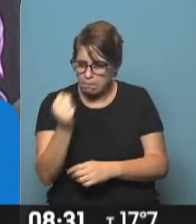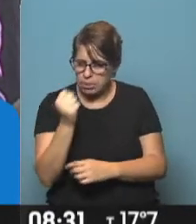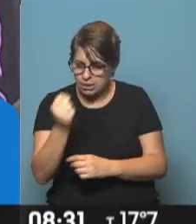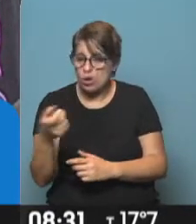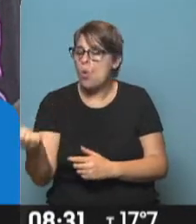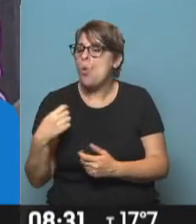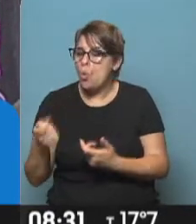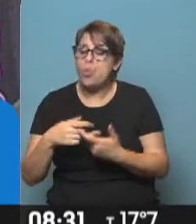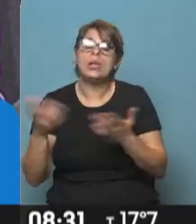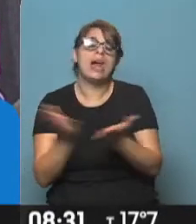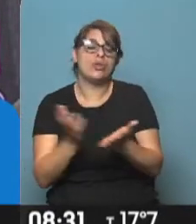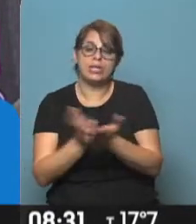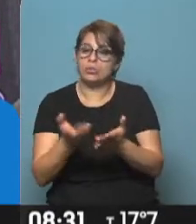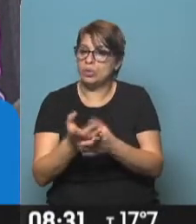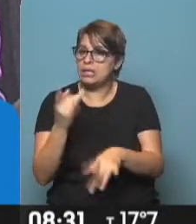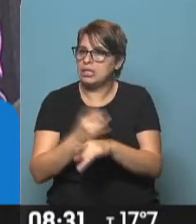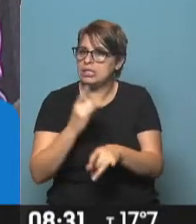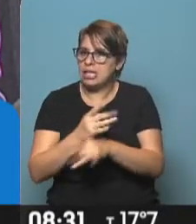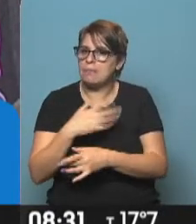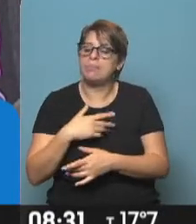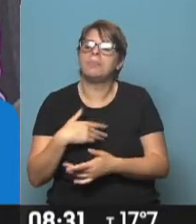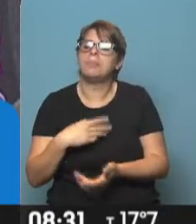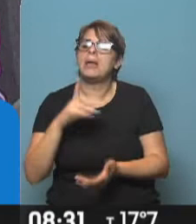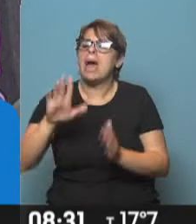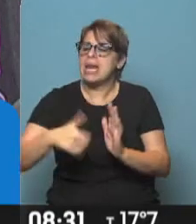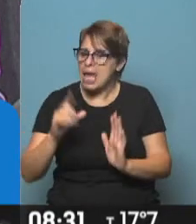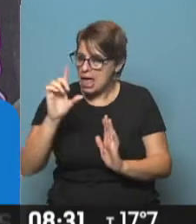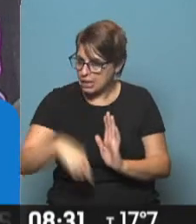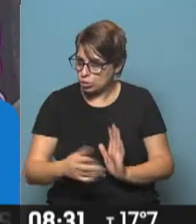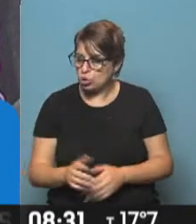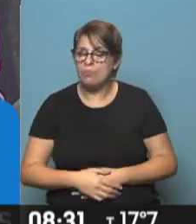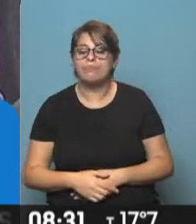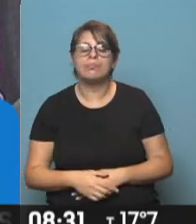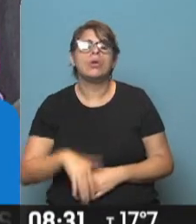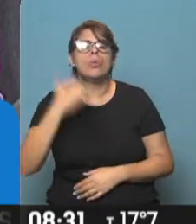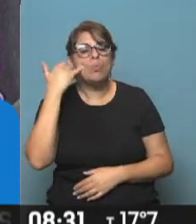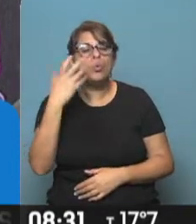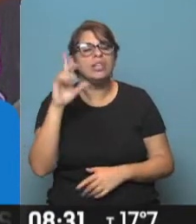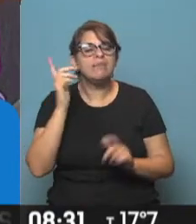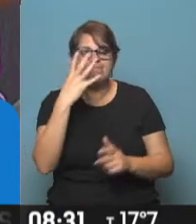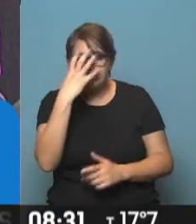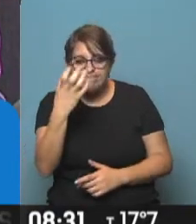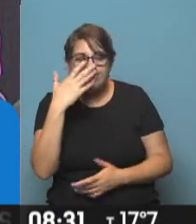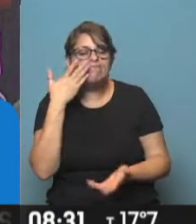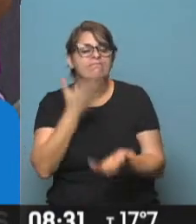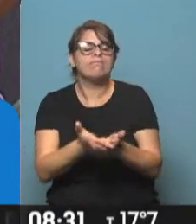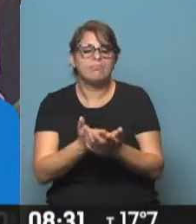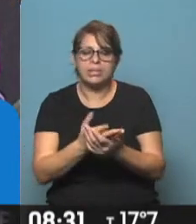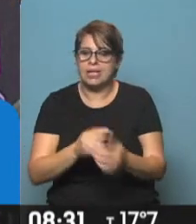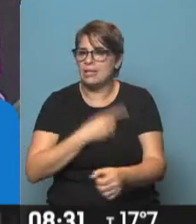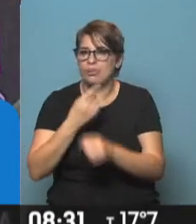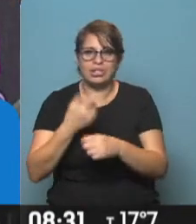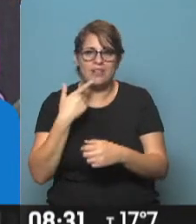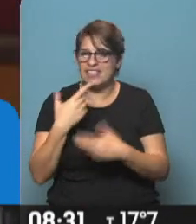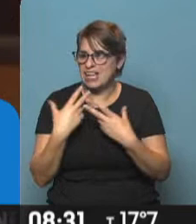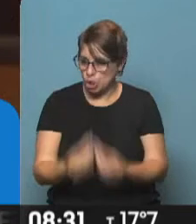jubilados y estudiantes siempre con esos beneficios por lo tanto es muy atractiva la propuesta imposible decir